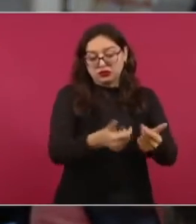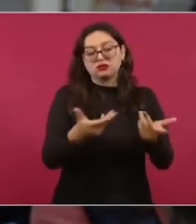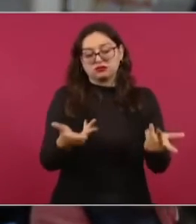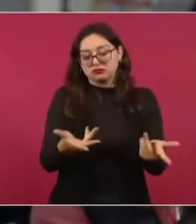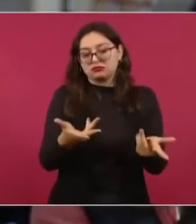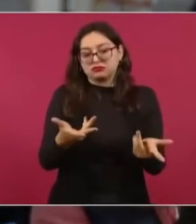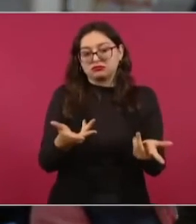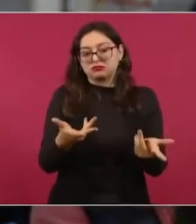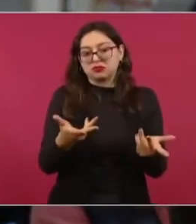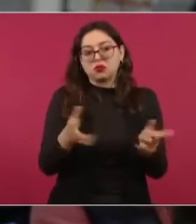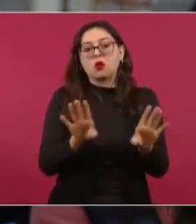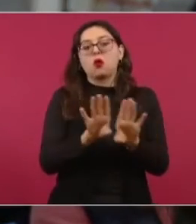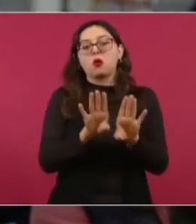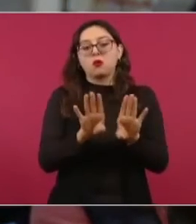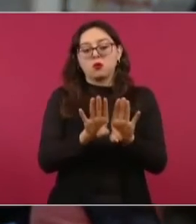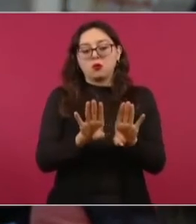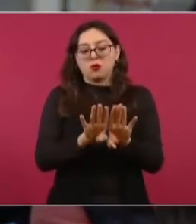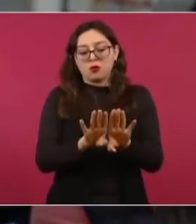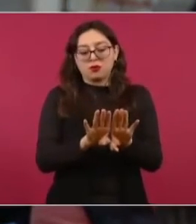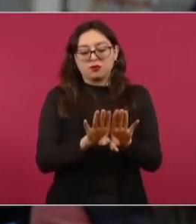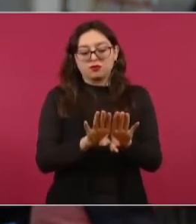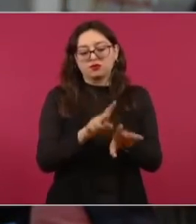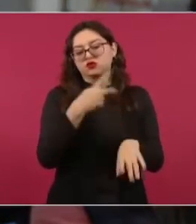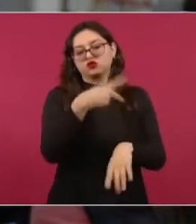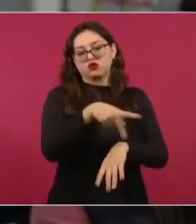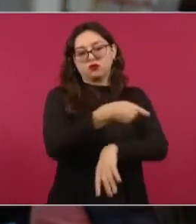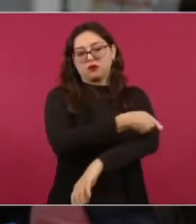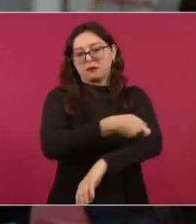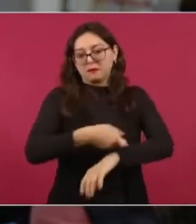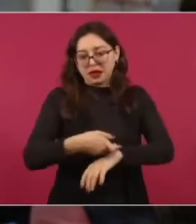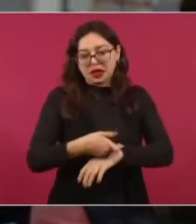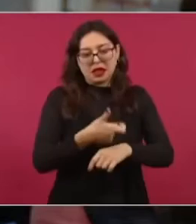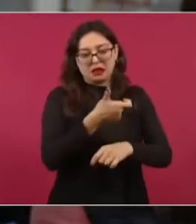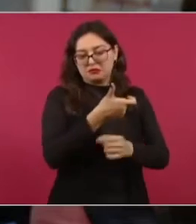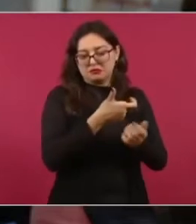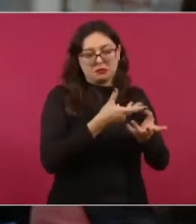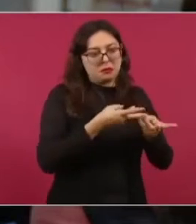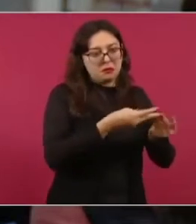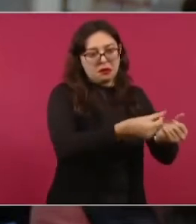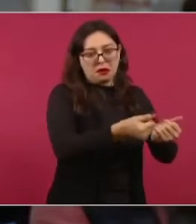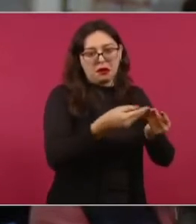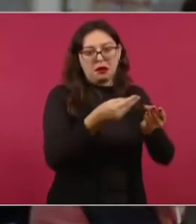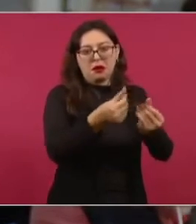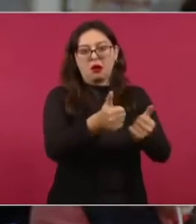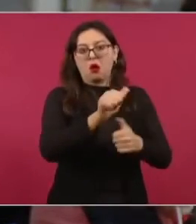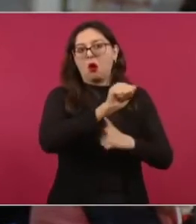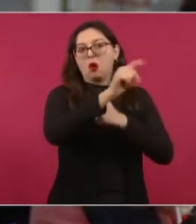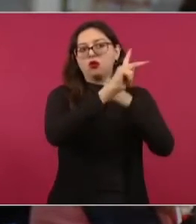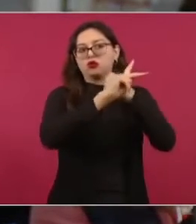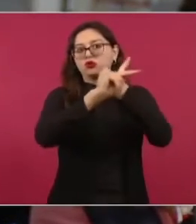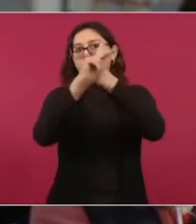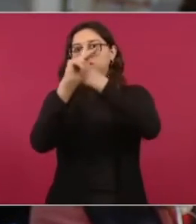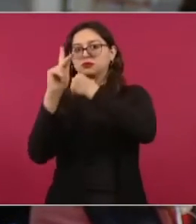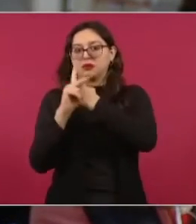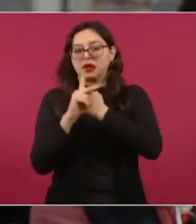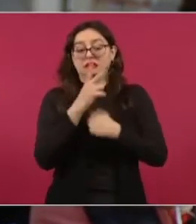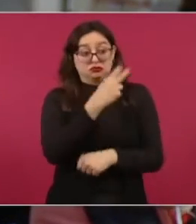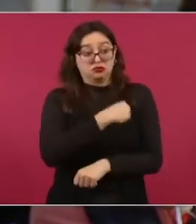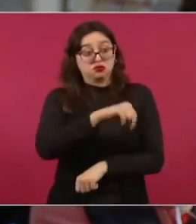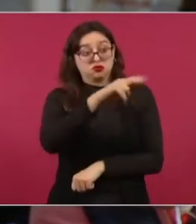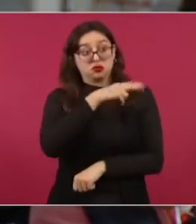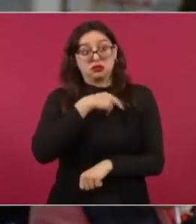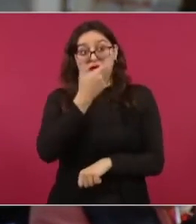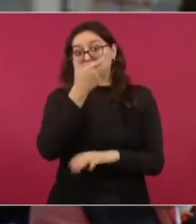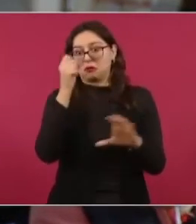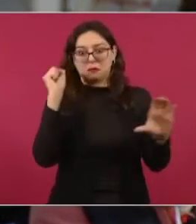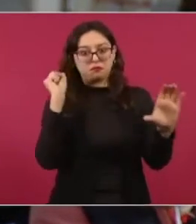sabemos, fue pues darle dinero a su familia. Este dinero se trasladó a paraísos fiscales, incluso a Suiza,